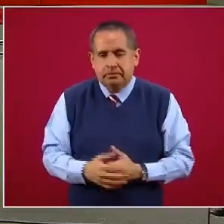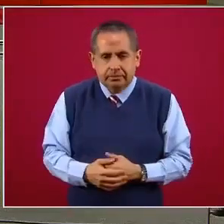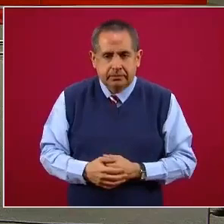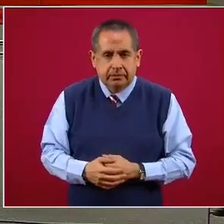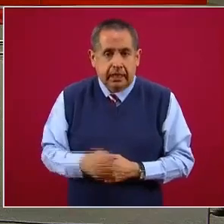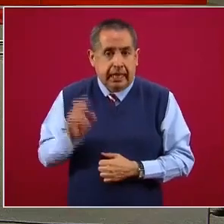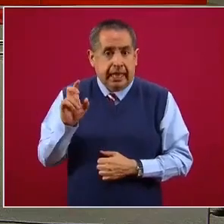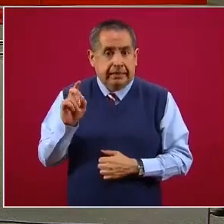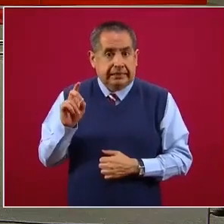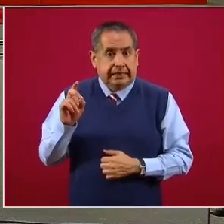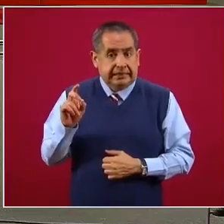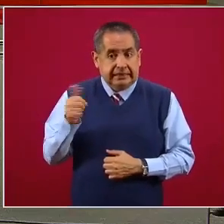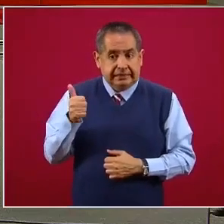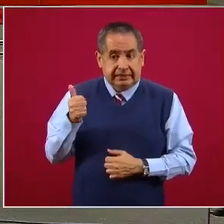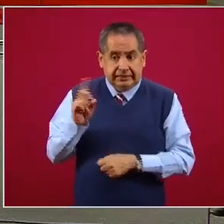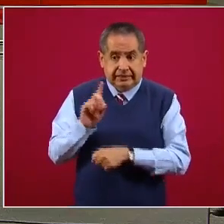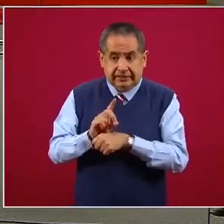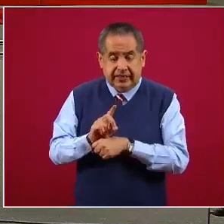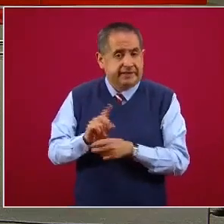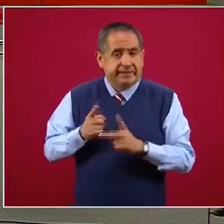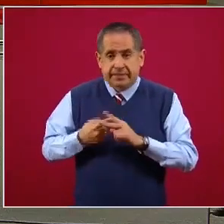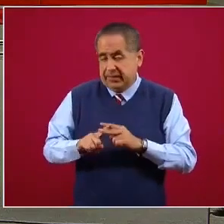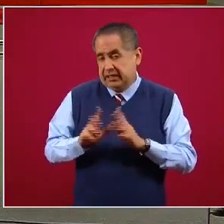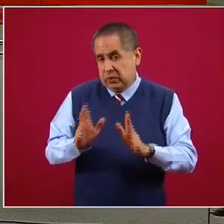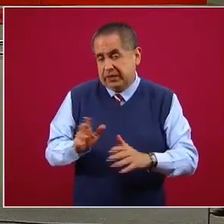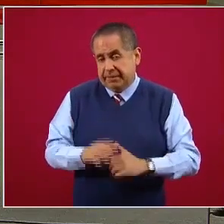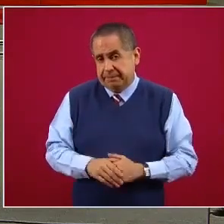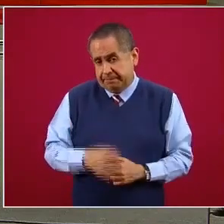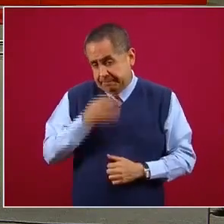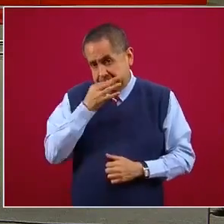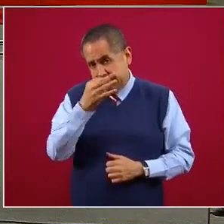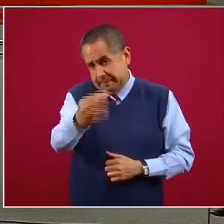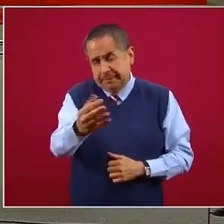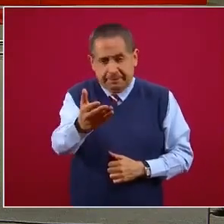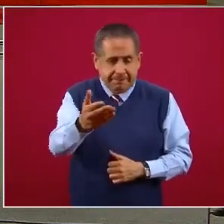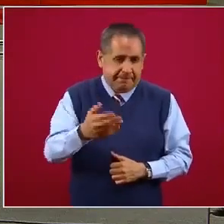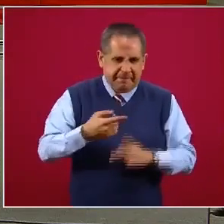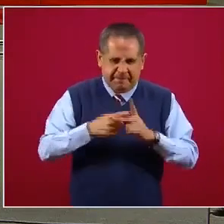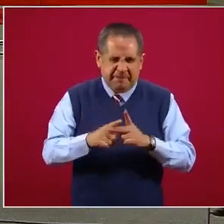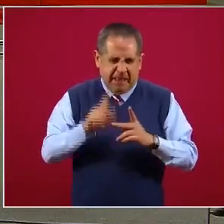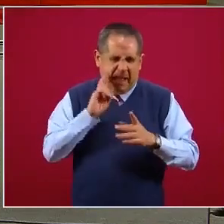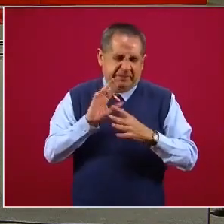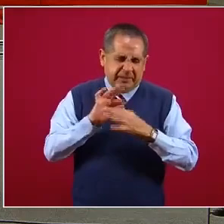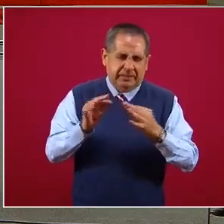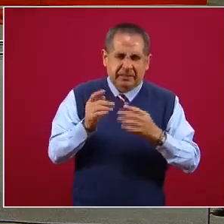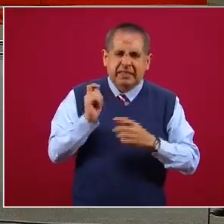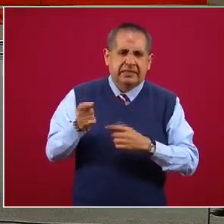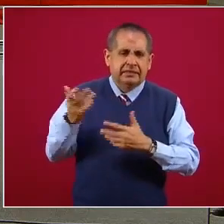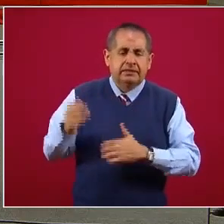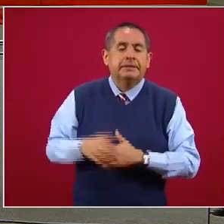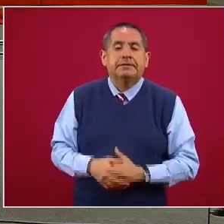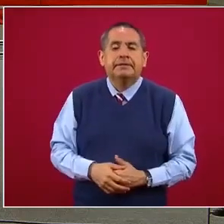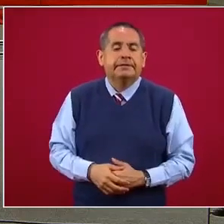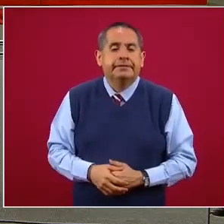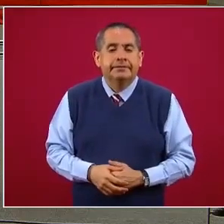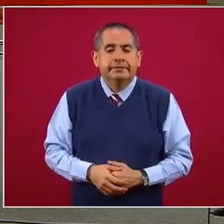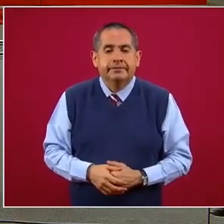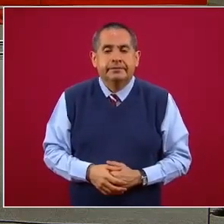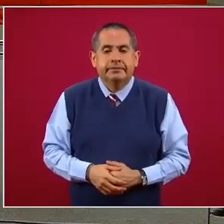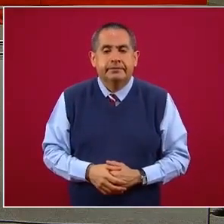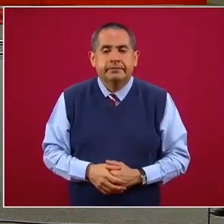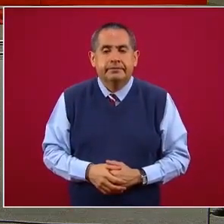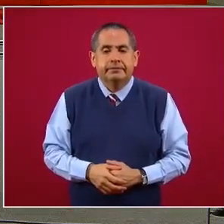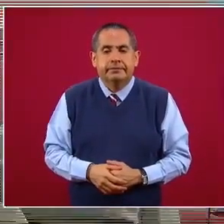36 días de este proceso inicial. Vamos a entrar en materia. La siguiente, por favor.